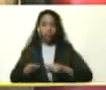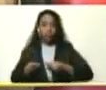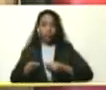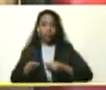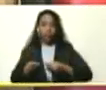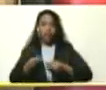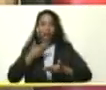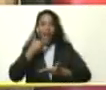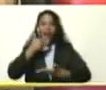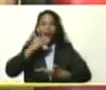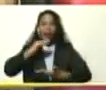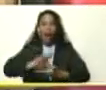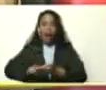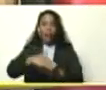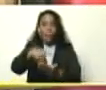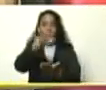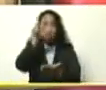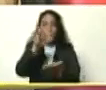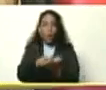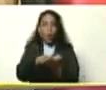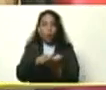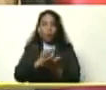las cartas credenciales,